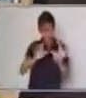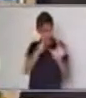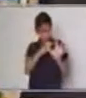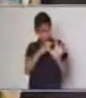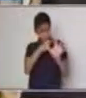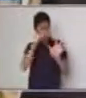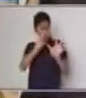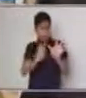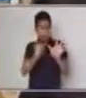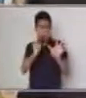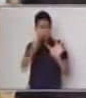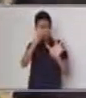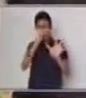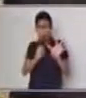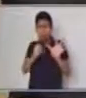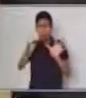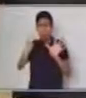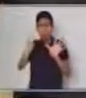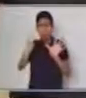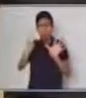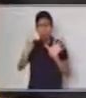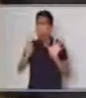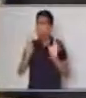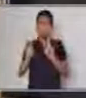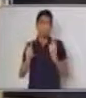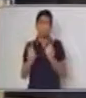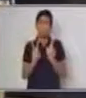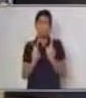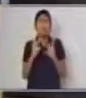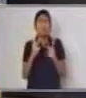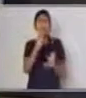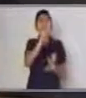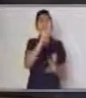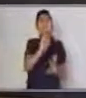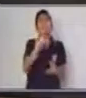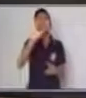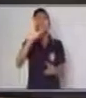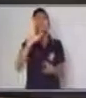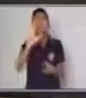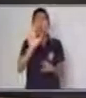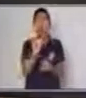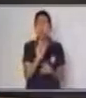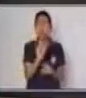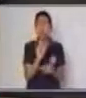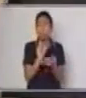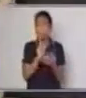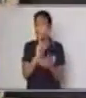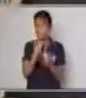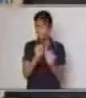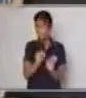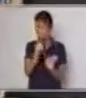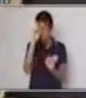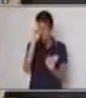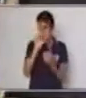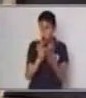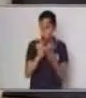divisible entre 2? De nuevo, no exactamente. Entonces paso al siguiente factor